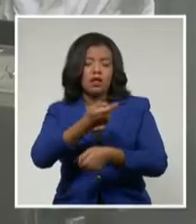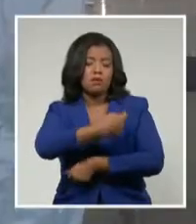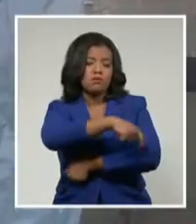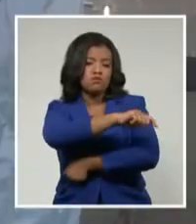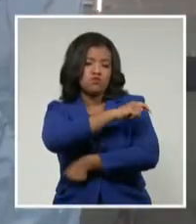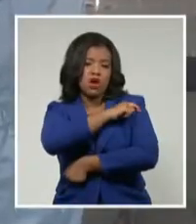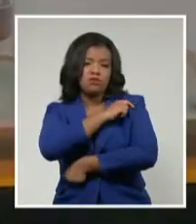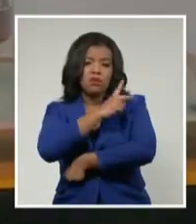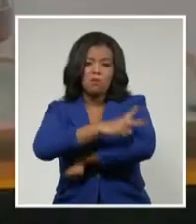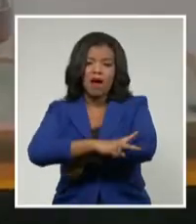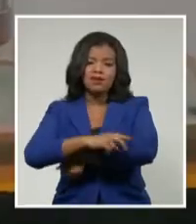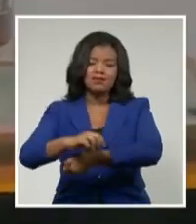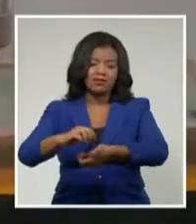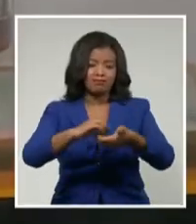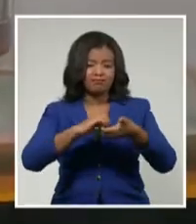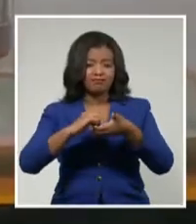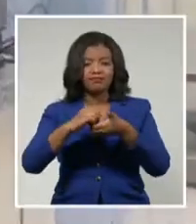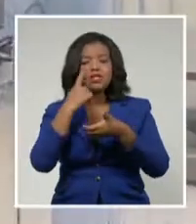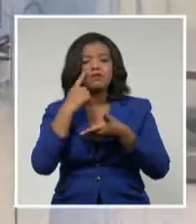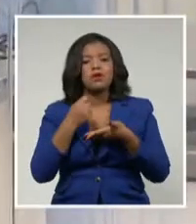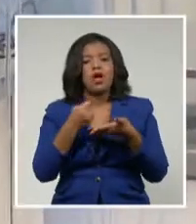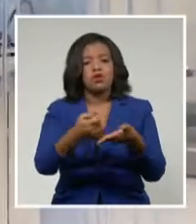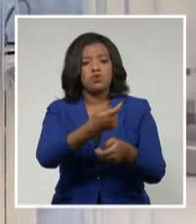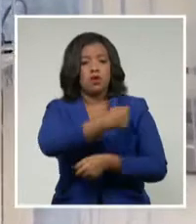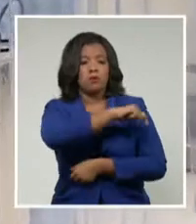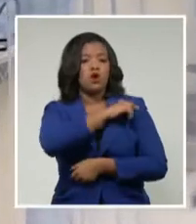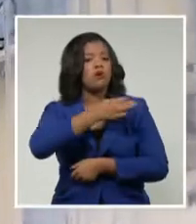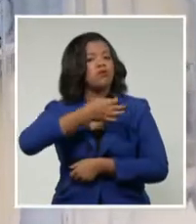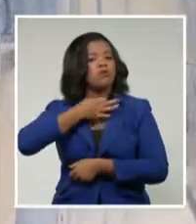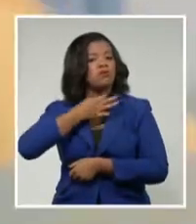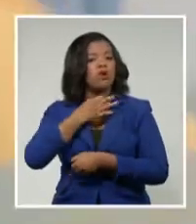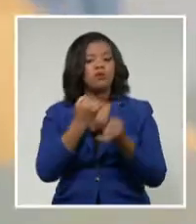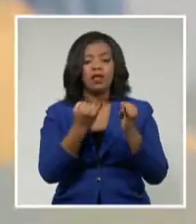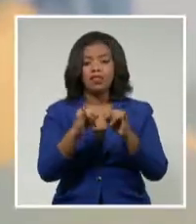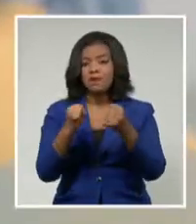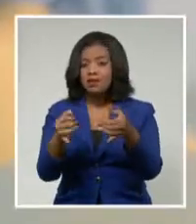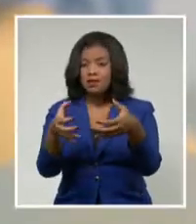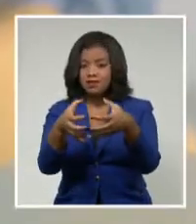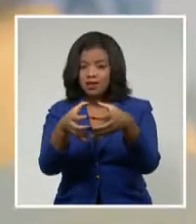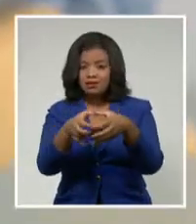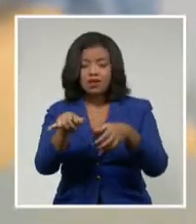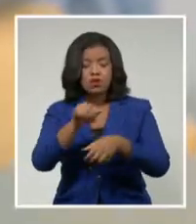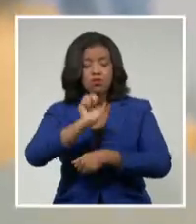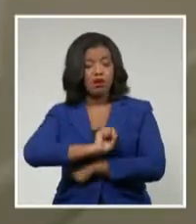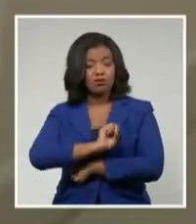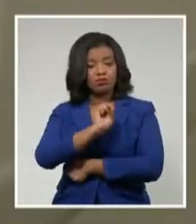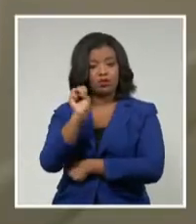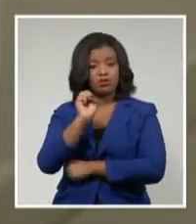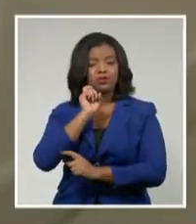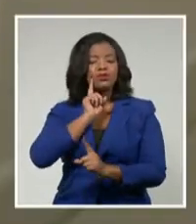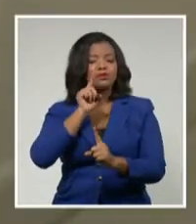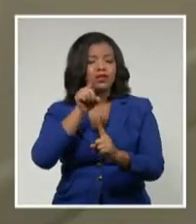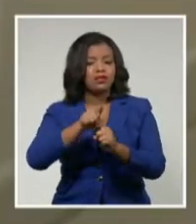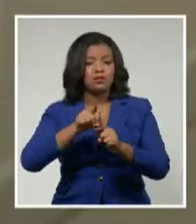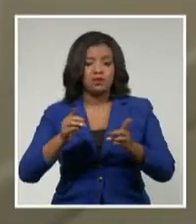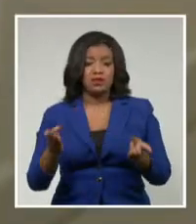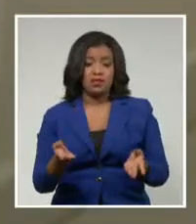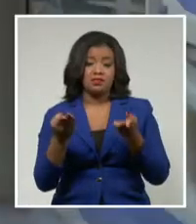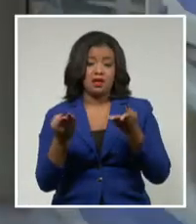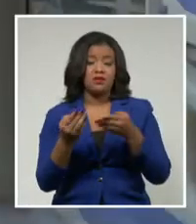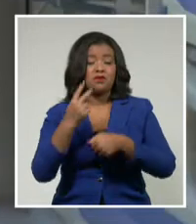sur que contribuye al bienestar de las poblaciones, su independencia colectiva y el logro de los objetivos de desarrollo